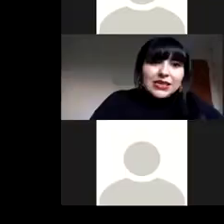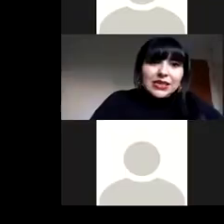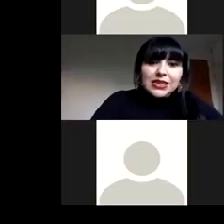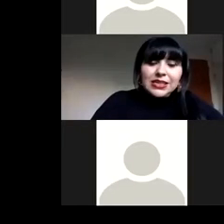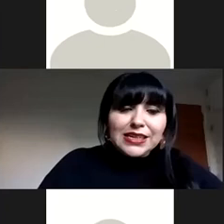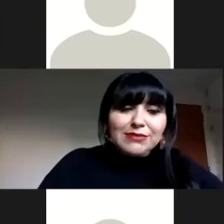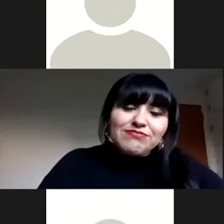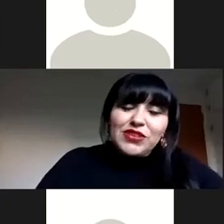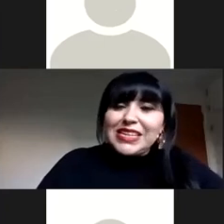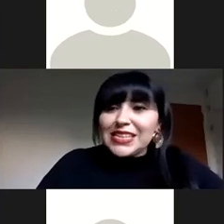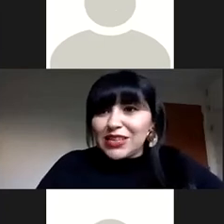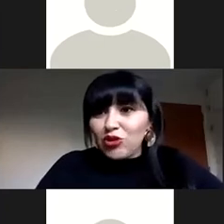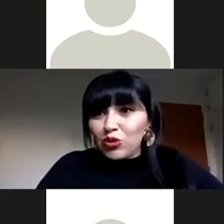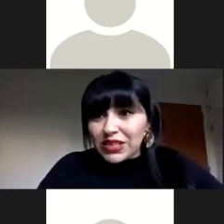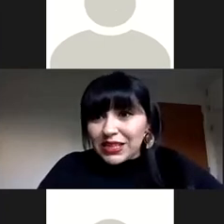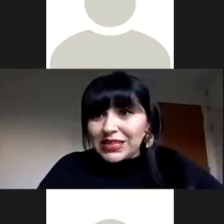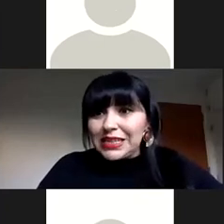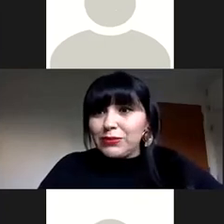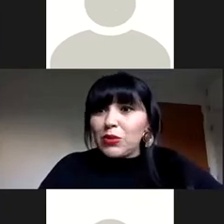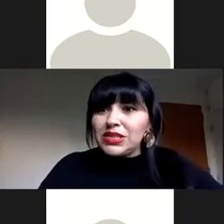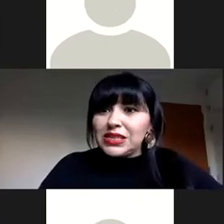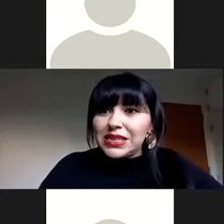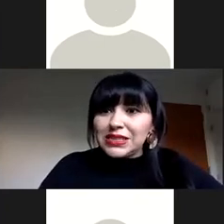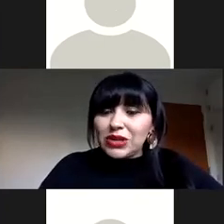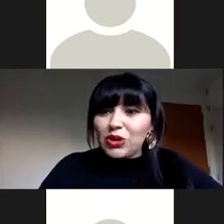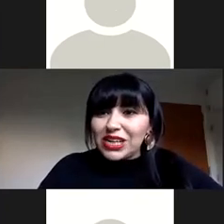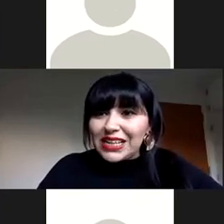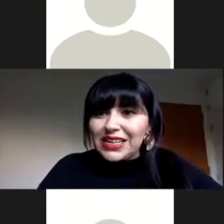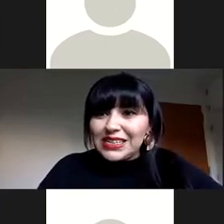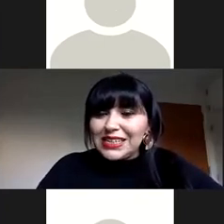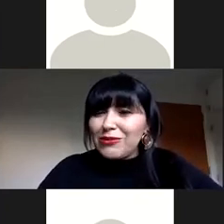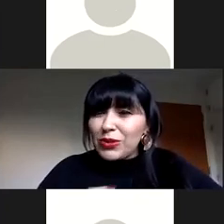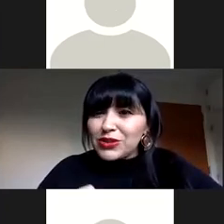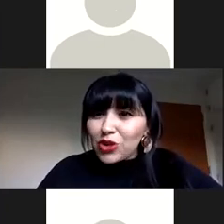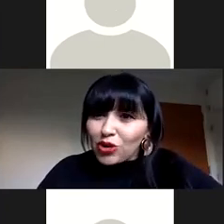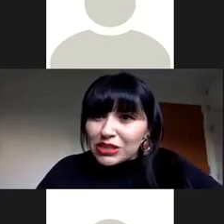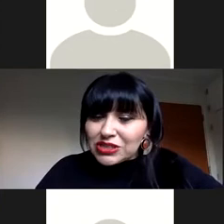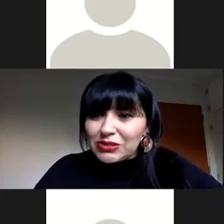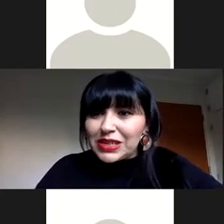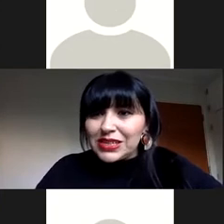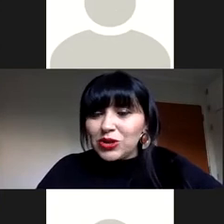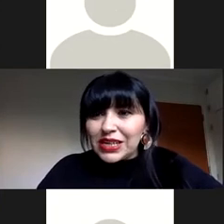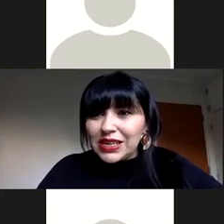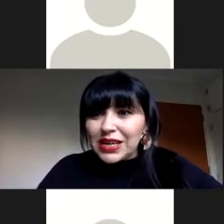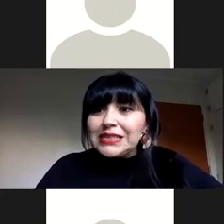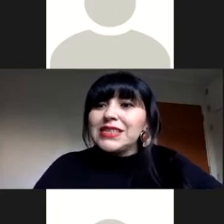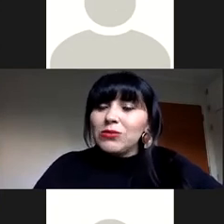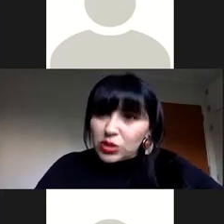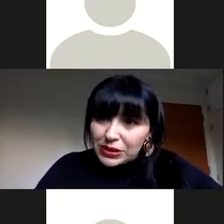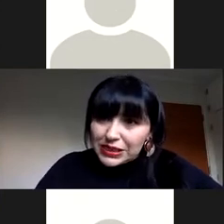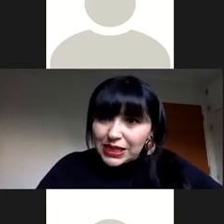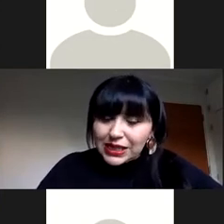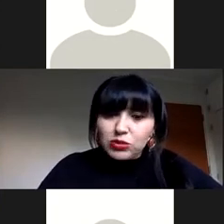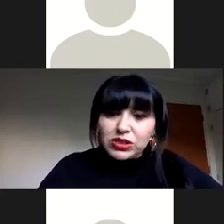decirles que feliz de estar de nuevo con ustedes, que vamos a intentar hacer una jornada, vamos a poner todo el corazón para que esta jornada sea de